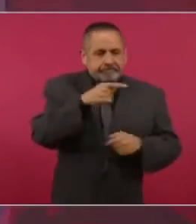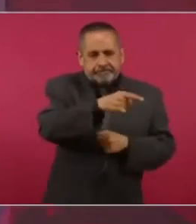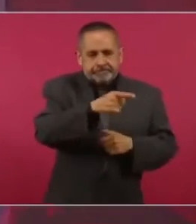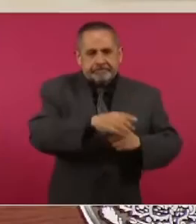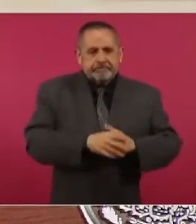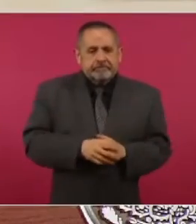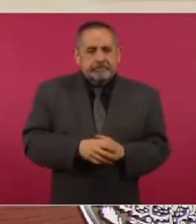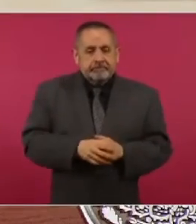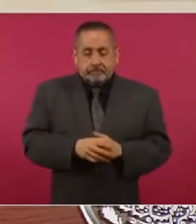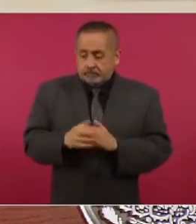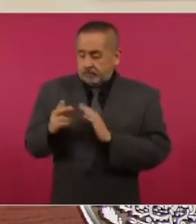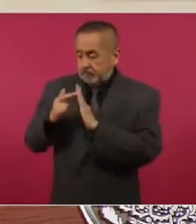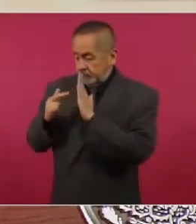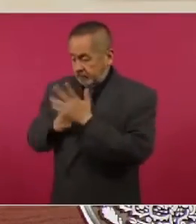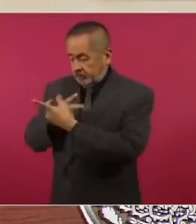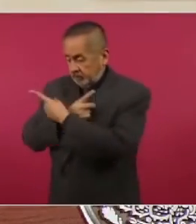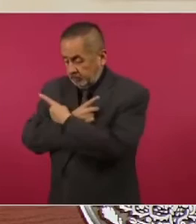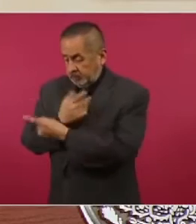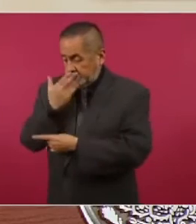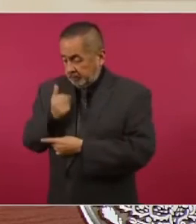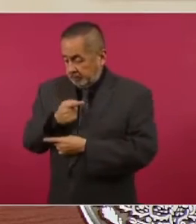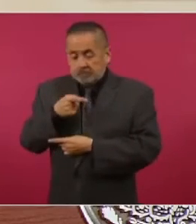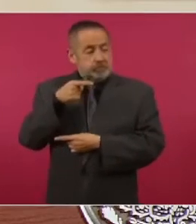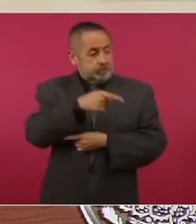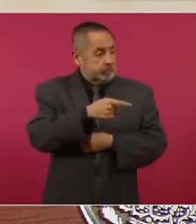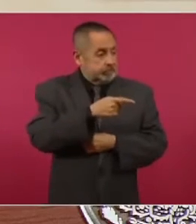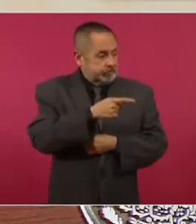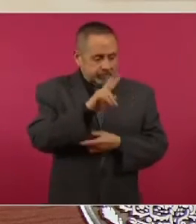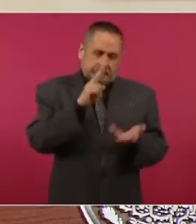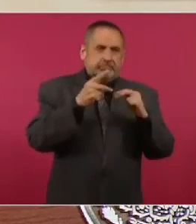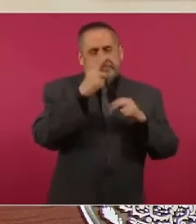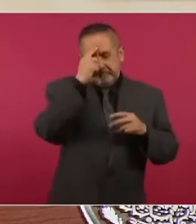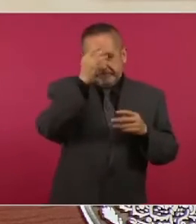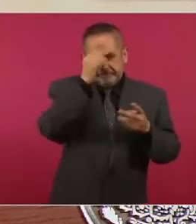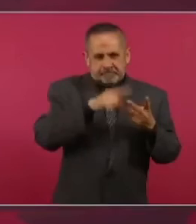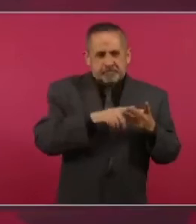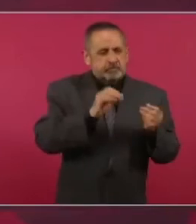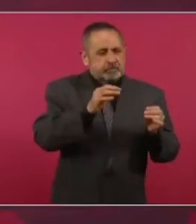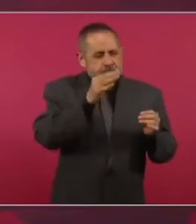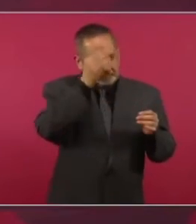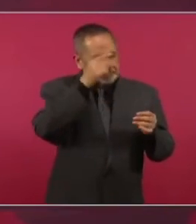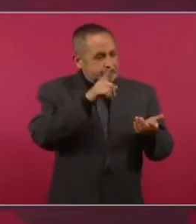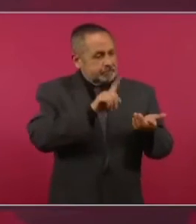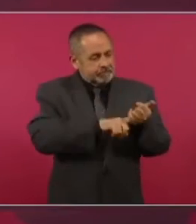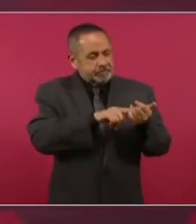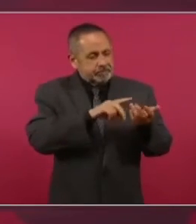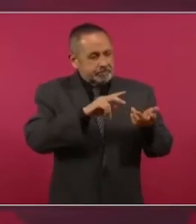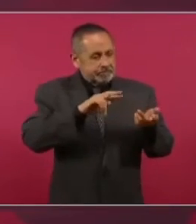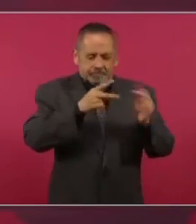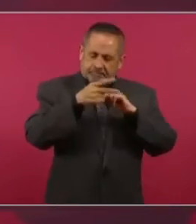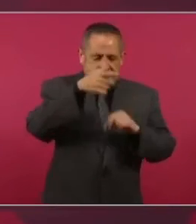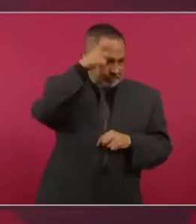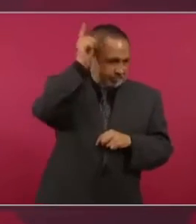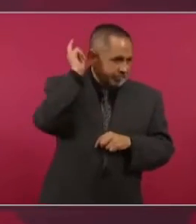cuando no hay principios, cuando no hay ideales, y a los tontos los vuelve locos.